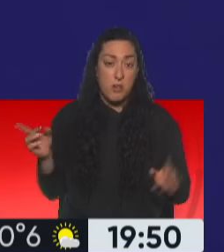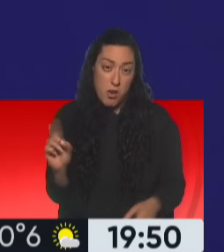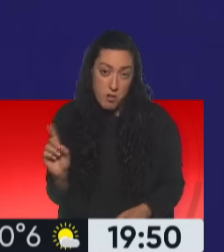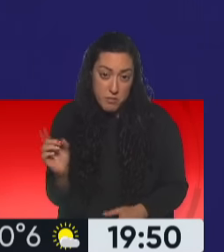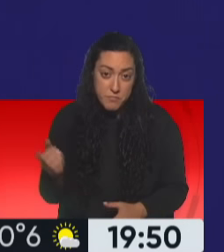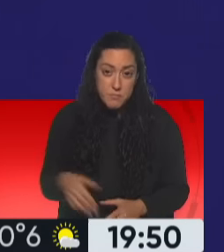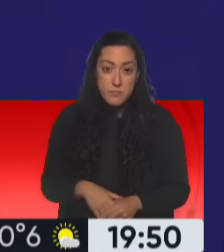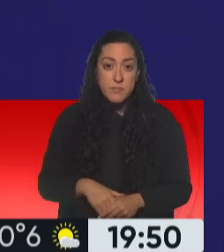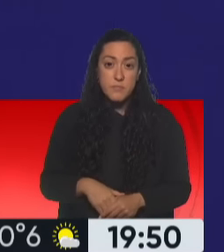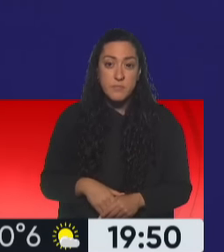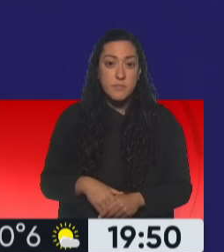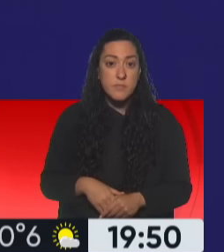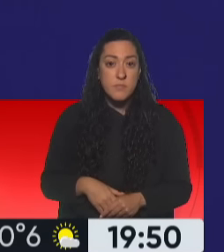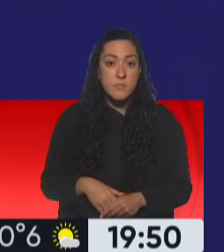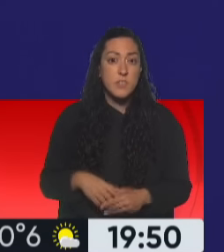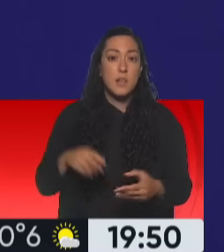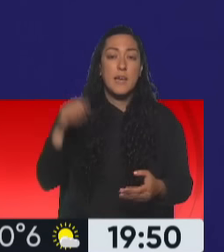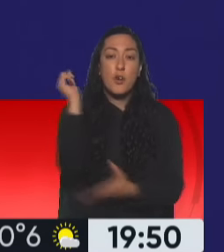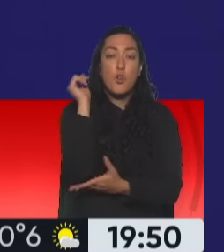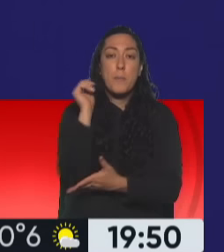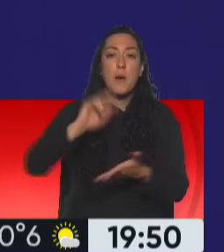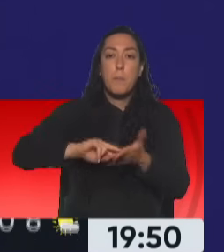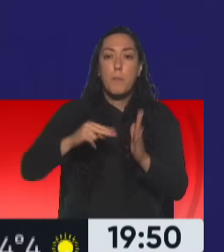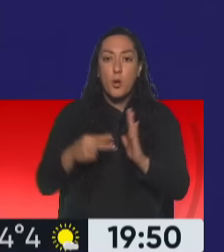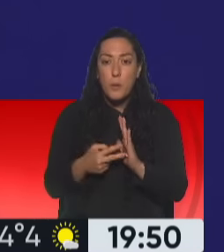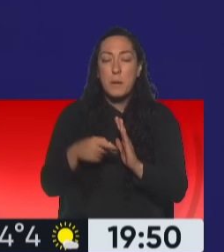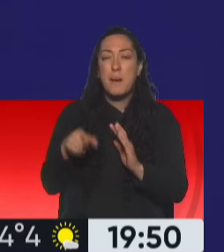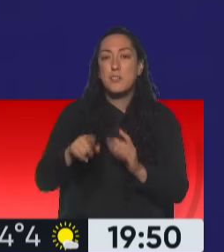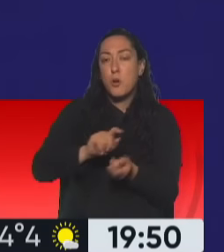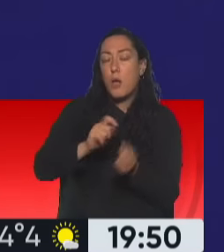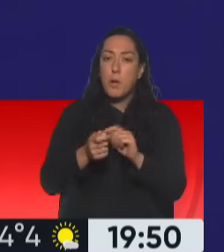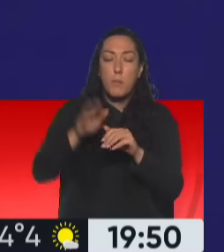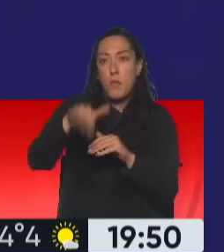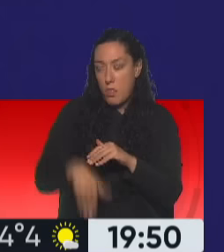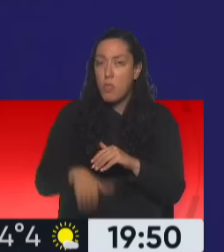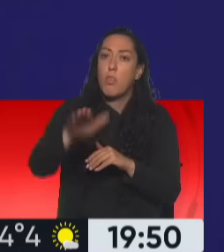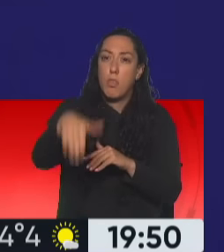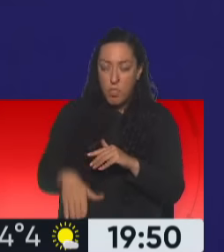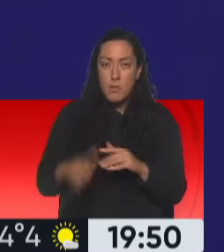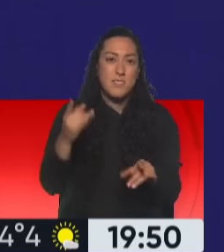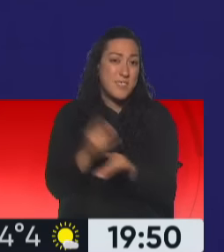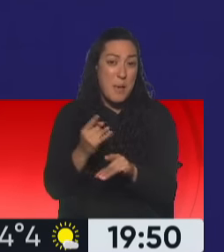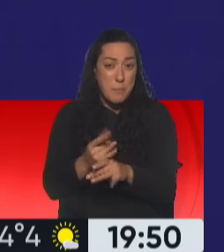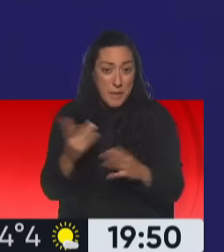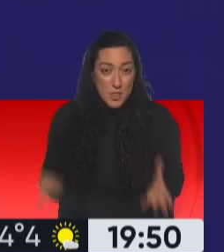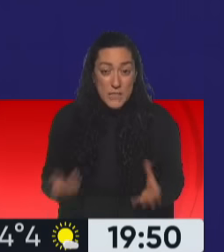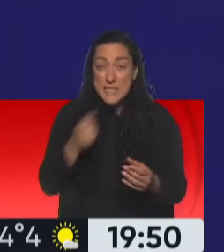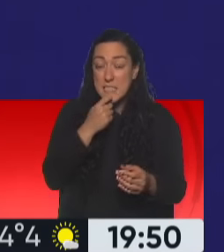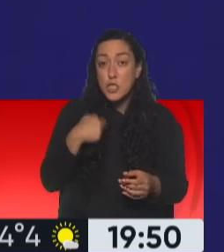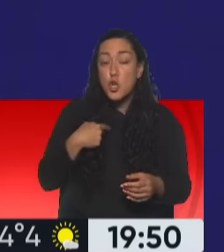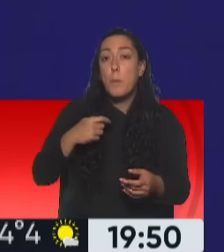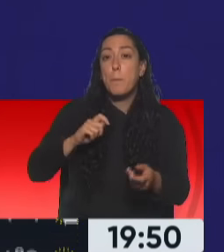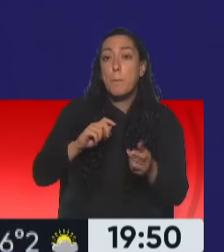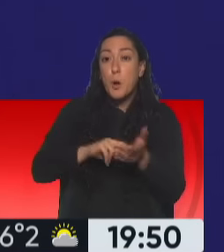Digo, el problema de la economía es una cuestión de índole dinámica. Y entonces, si yo tengo un problema